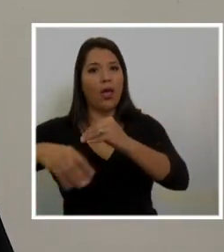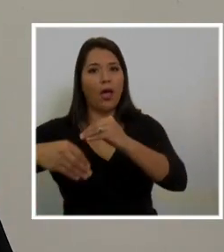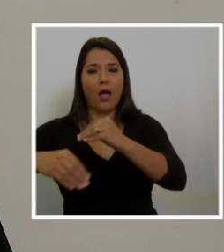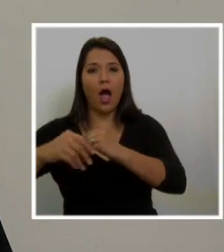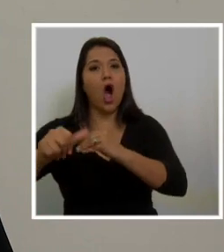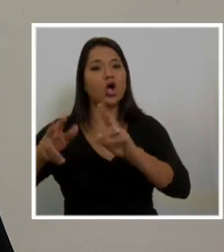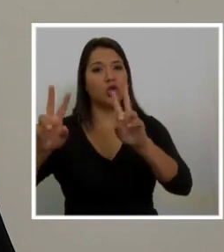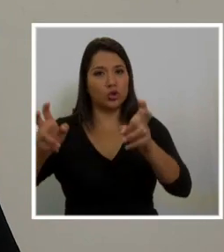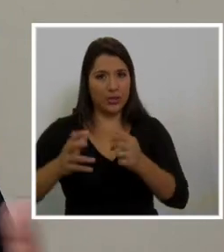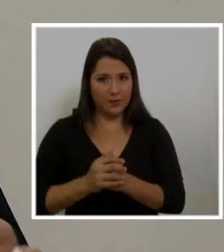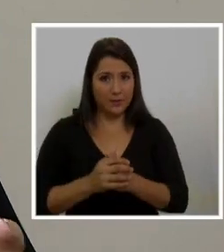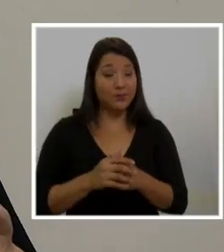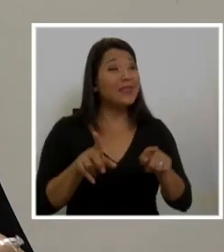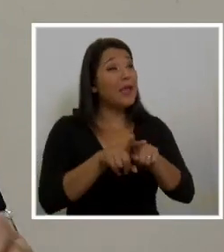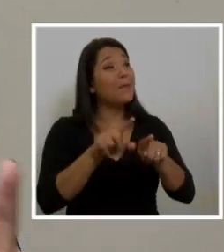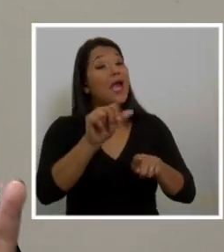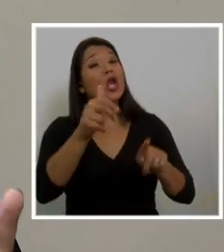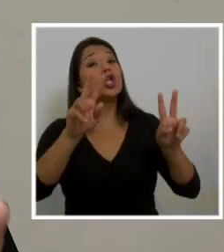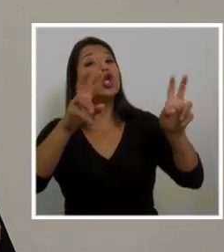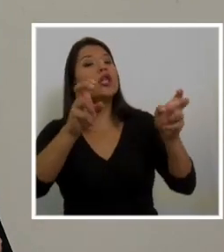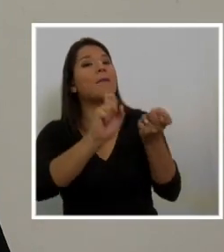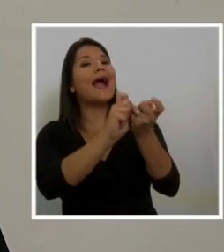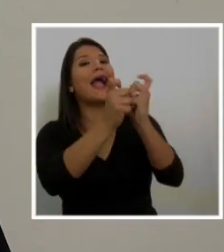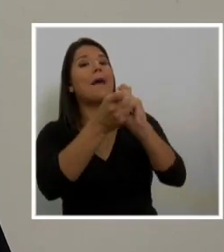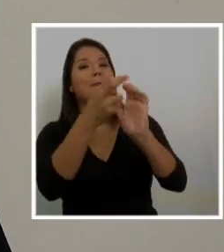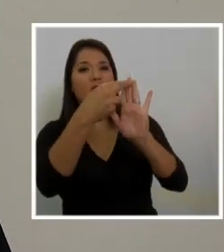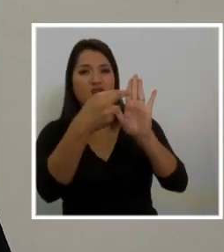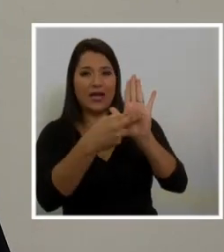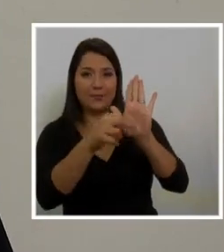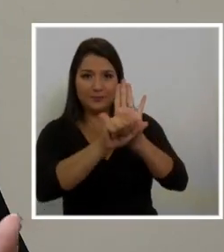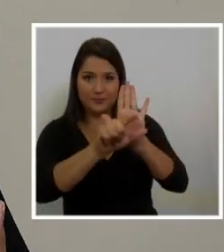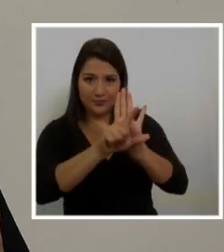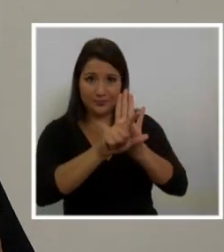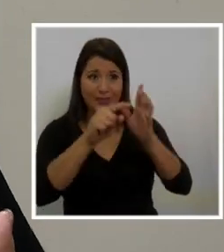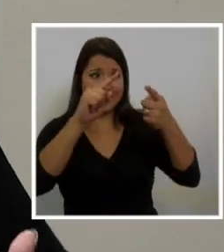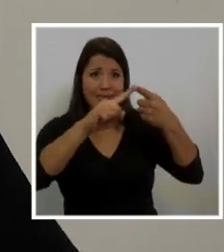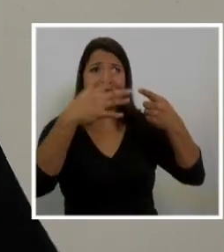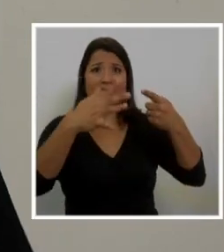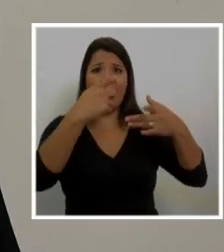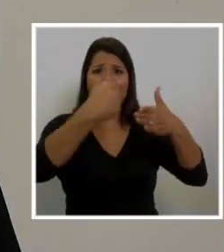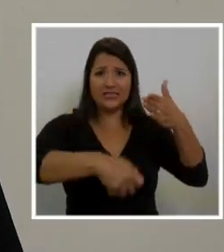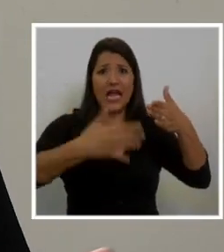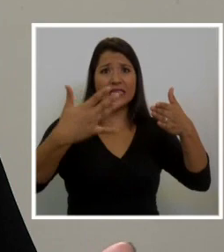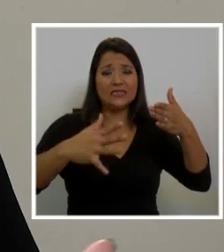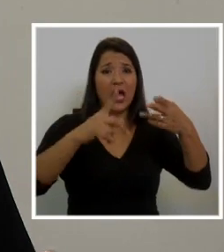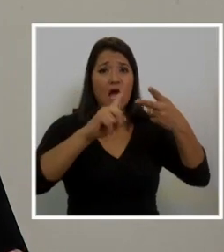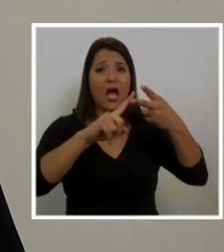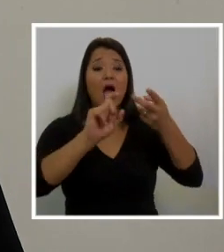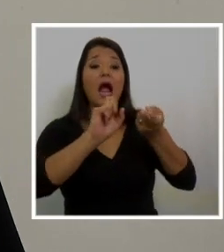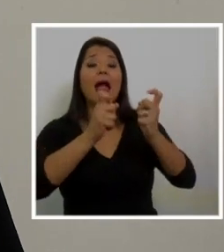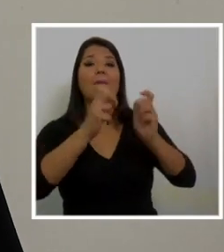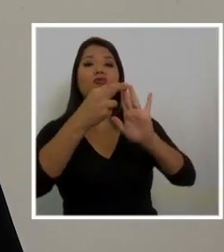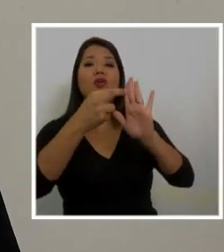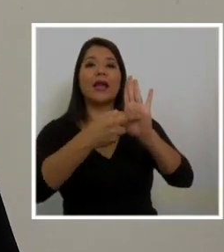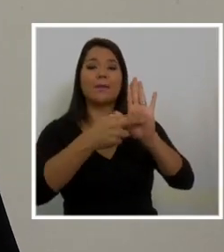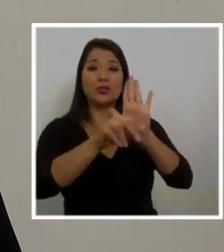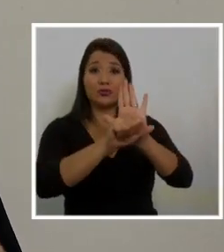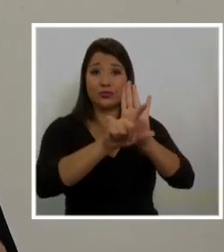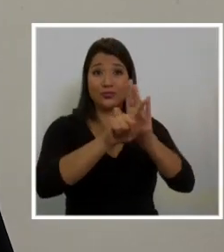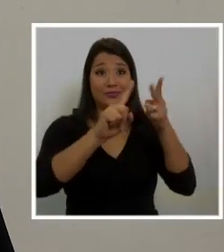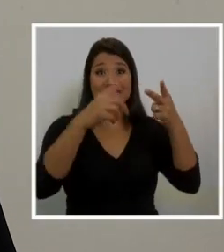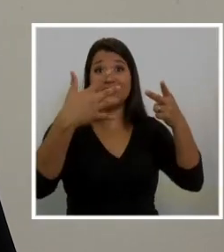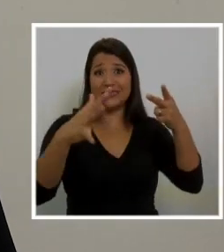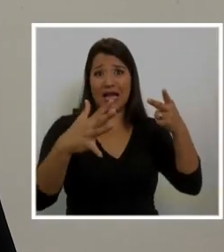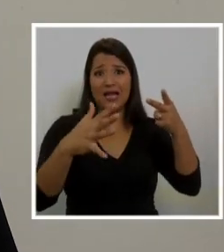también era la reforma al reglamento. Entonces, teniendo ya esos 2 componentes, hay un escenario que se vuelve no